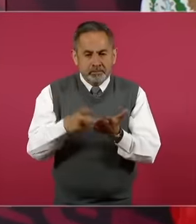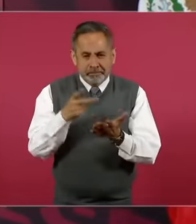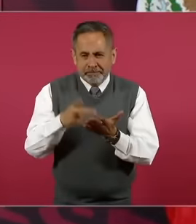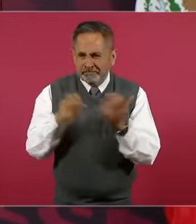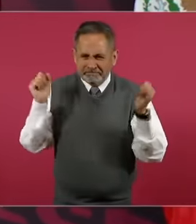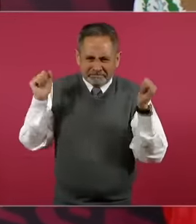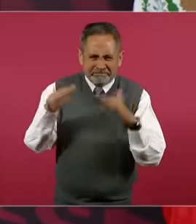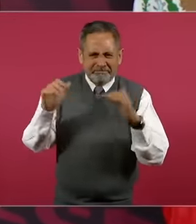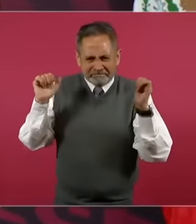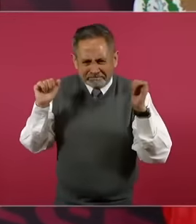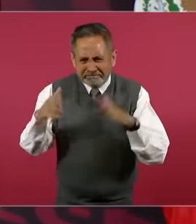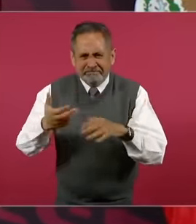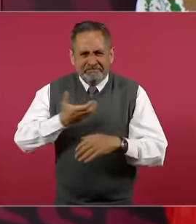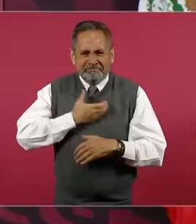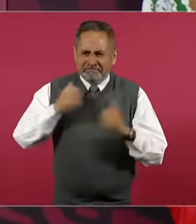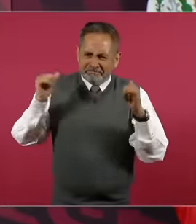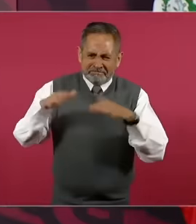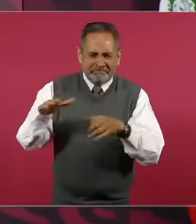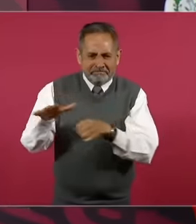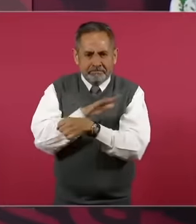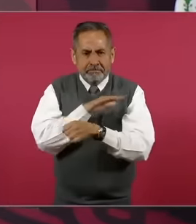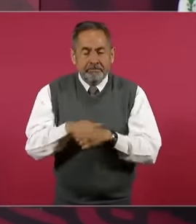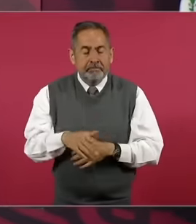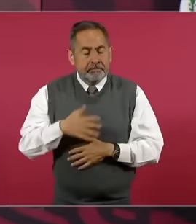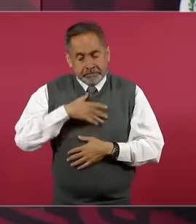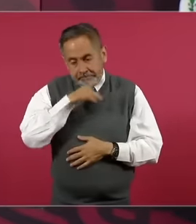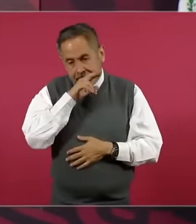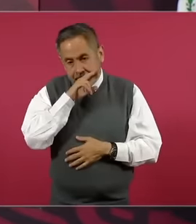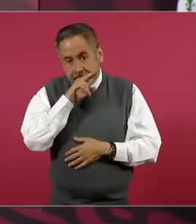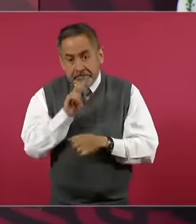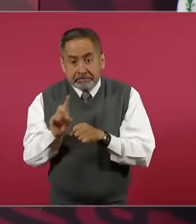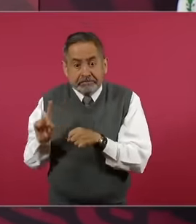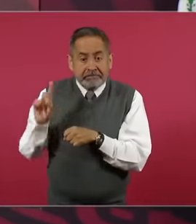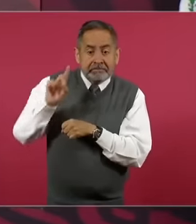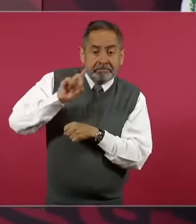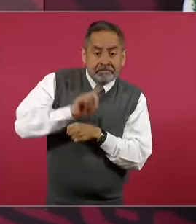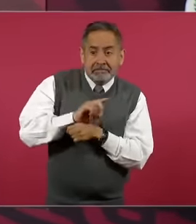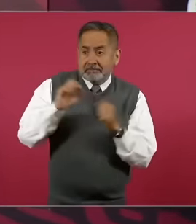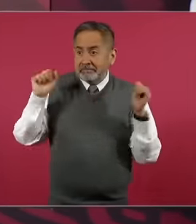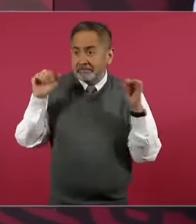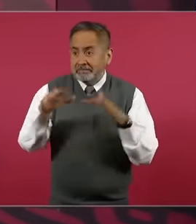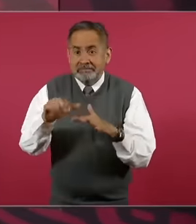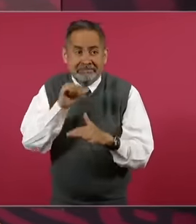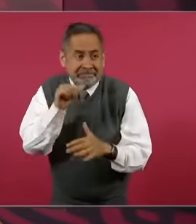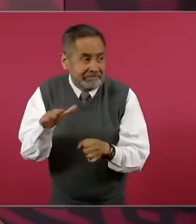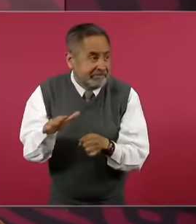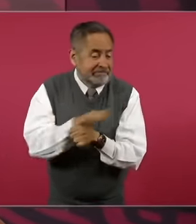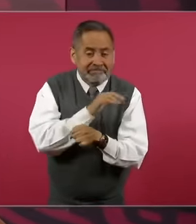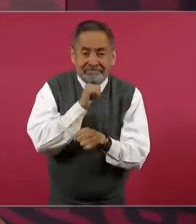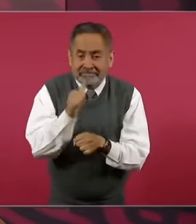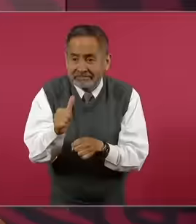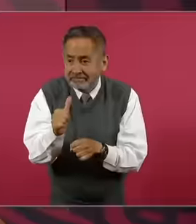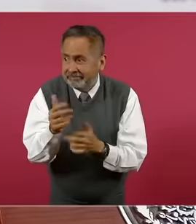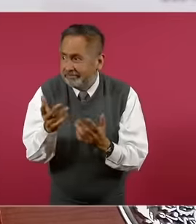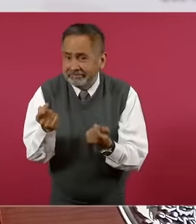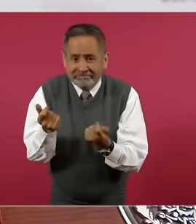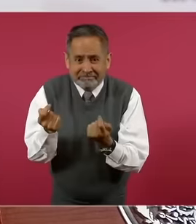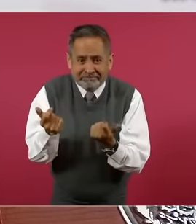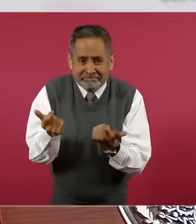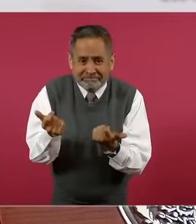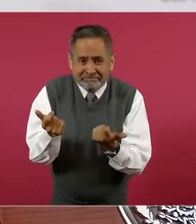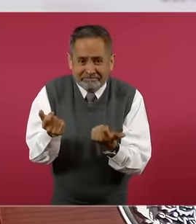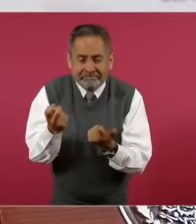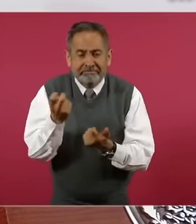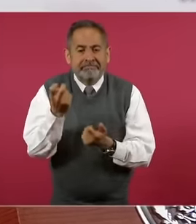siempre llenándolo. Y la preocupación era, el día que no se llene el Zócalo, ese día